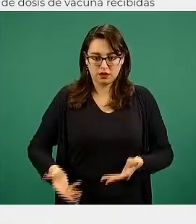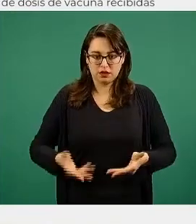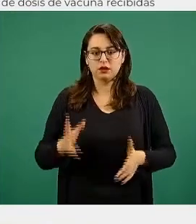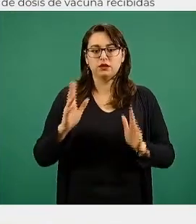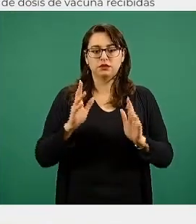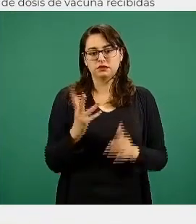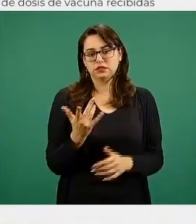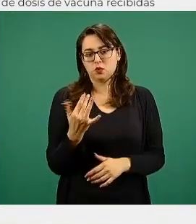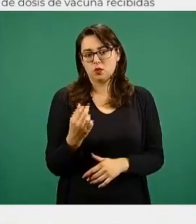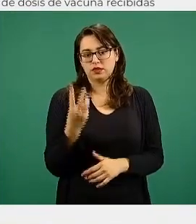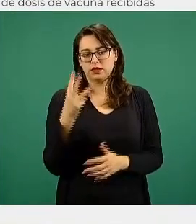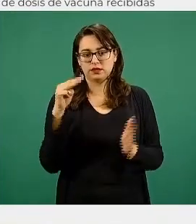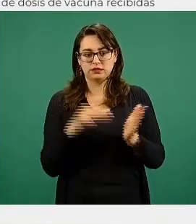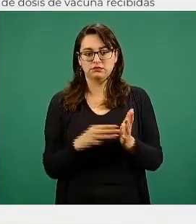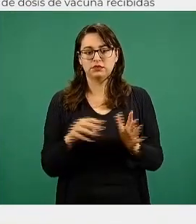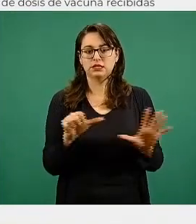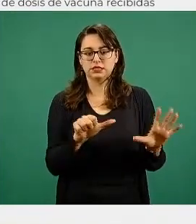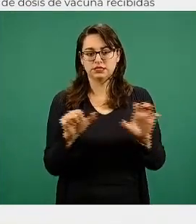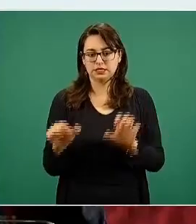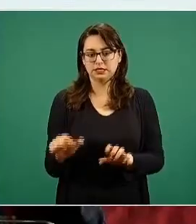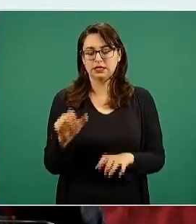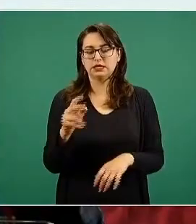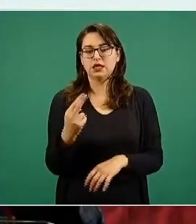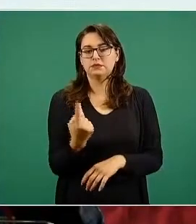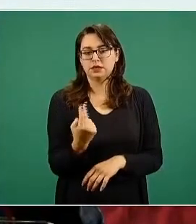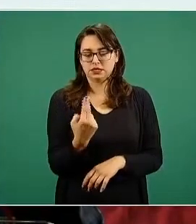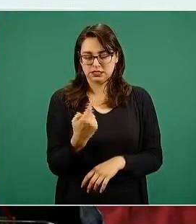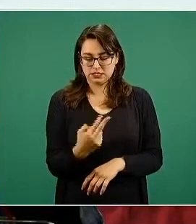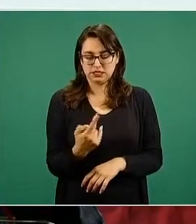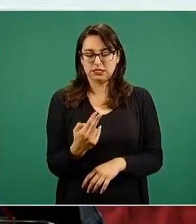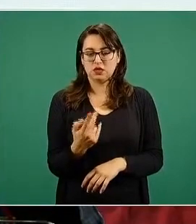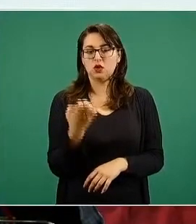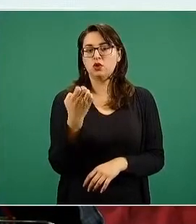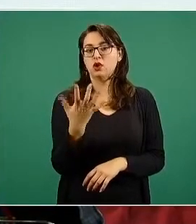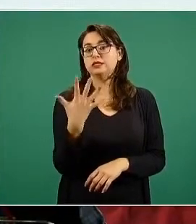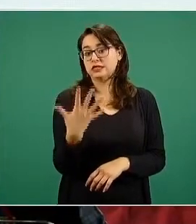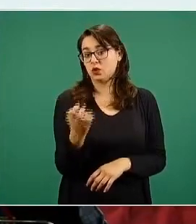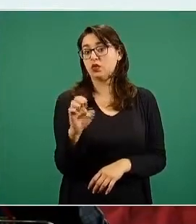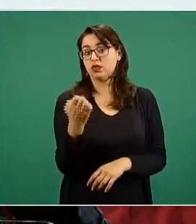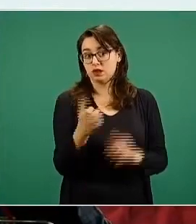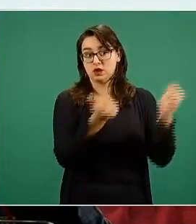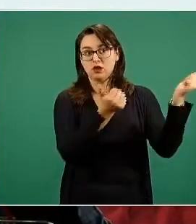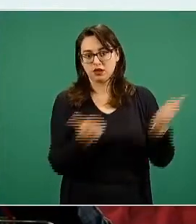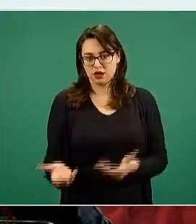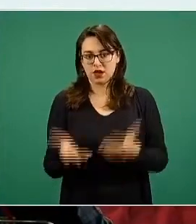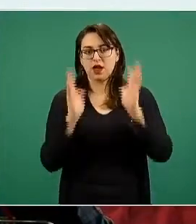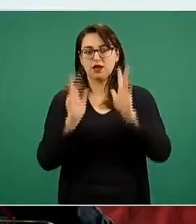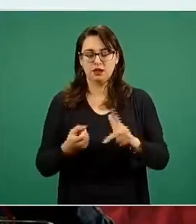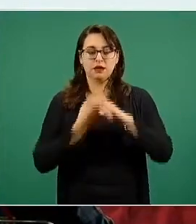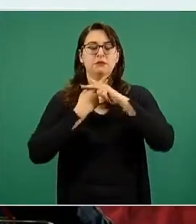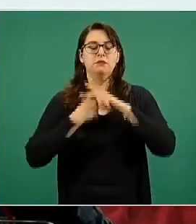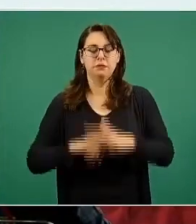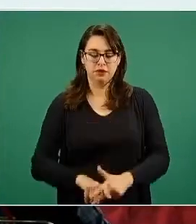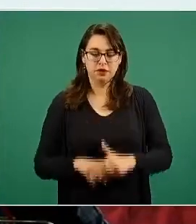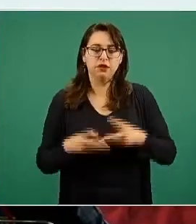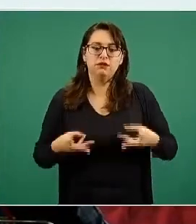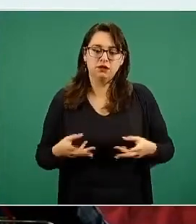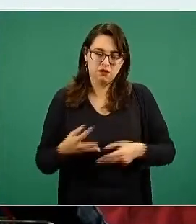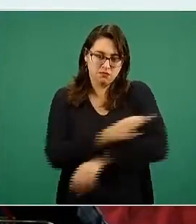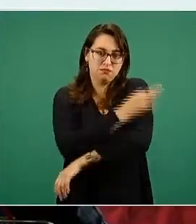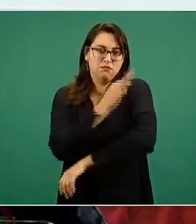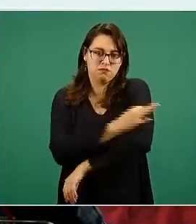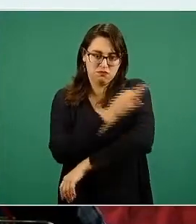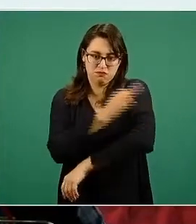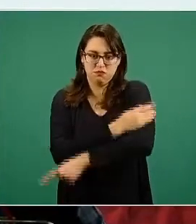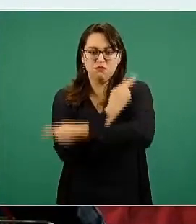53,625 dosis que se recibieron el día 5 de enero. Entonces ya de los 4 embarques que ha recibido nuestro